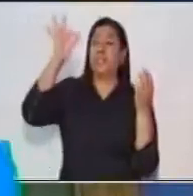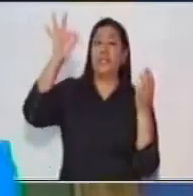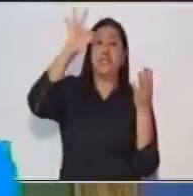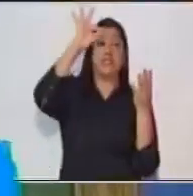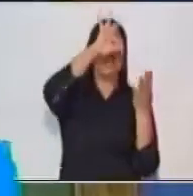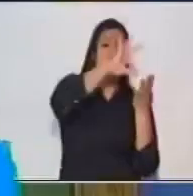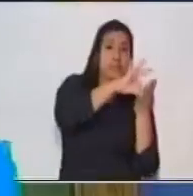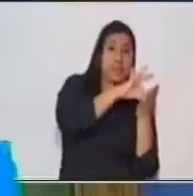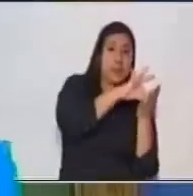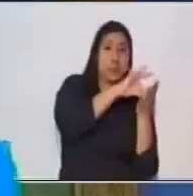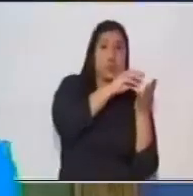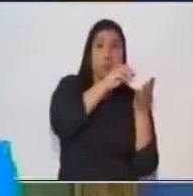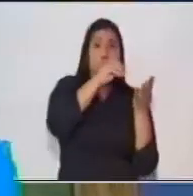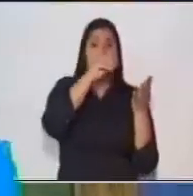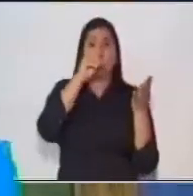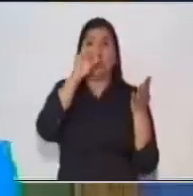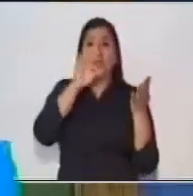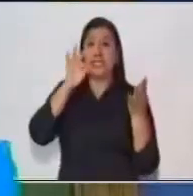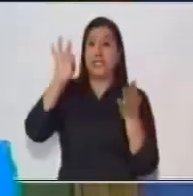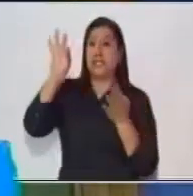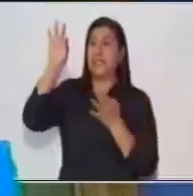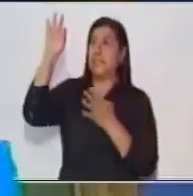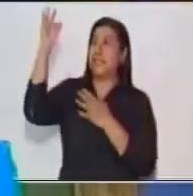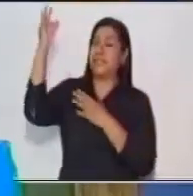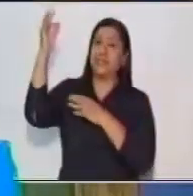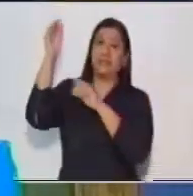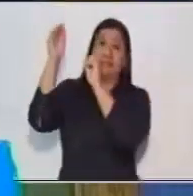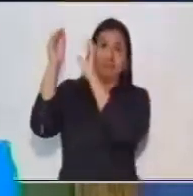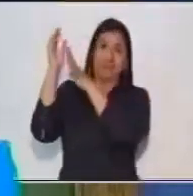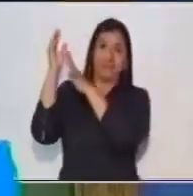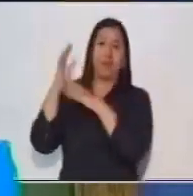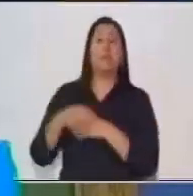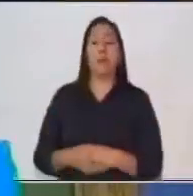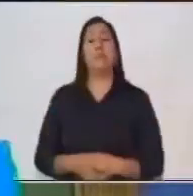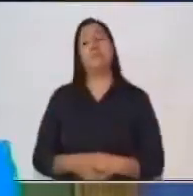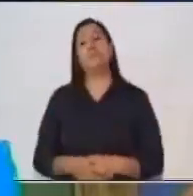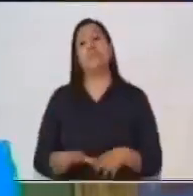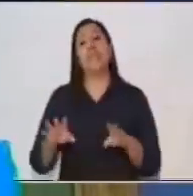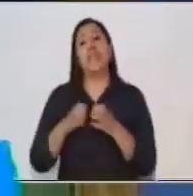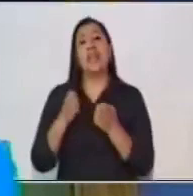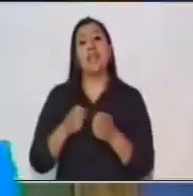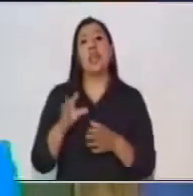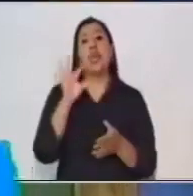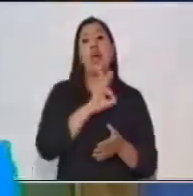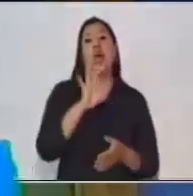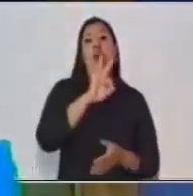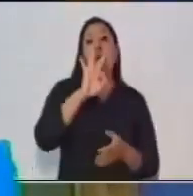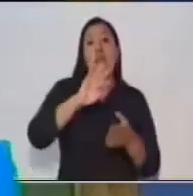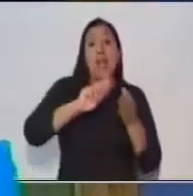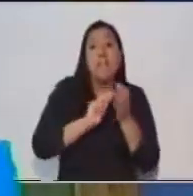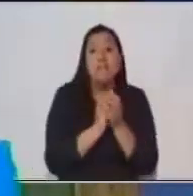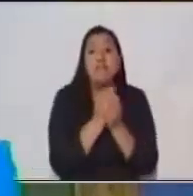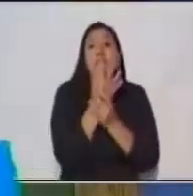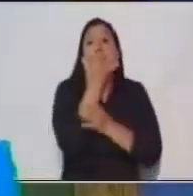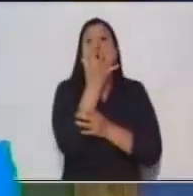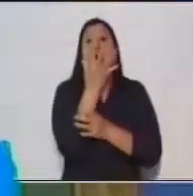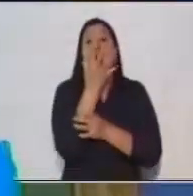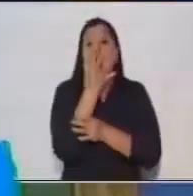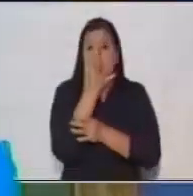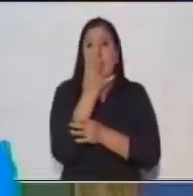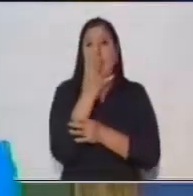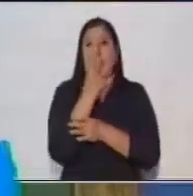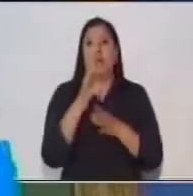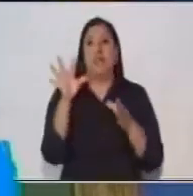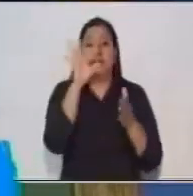imagen una abeja recolectando el polen de las flores para luego llevarlo al panal. Y en